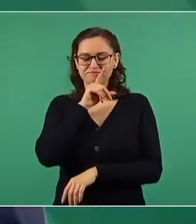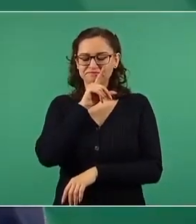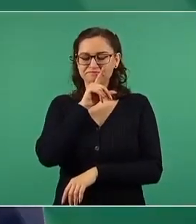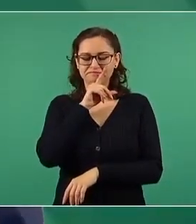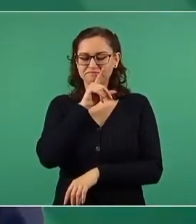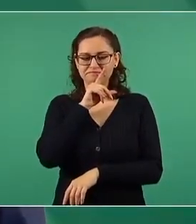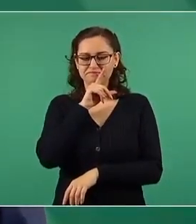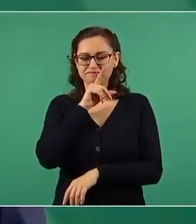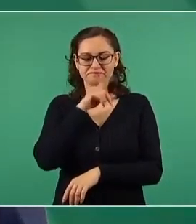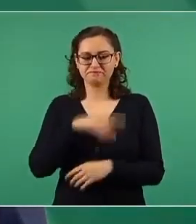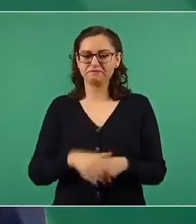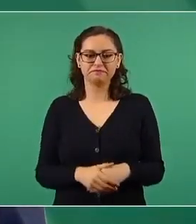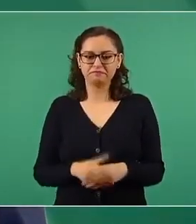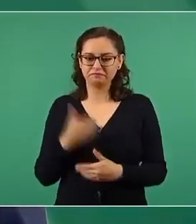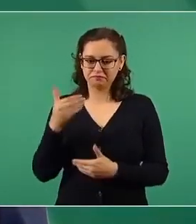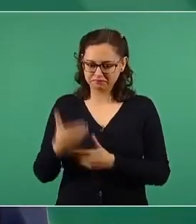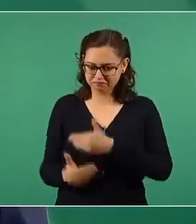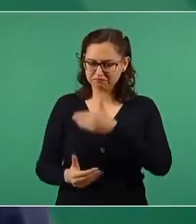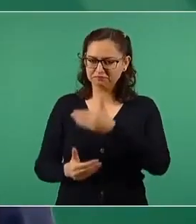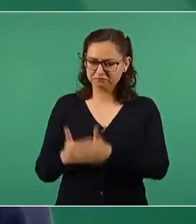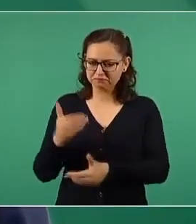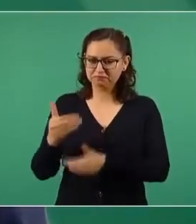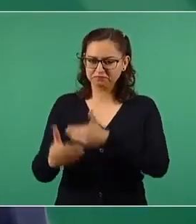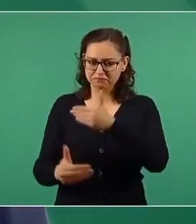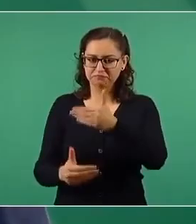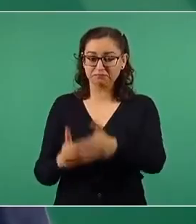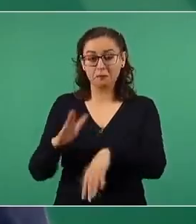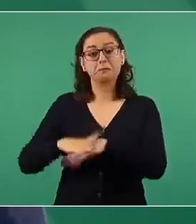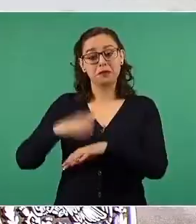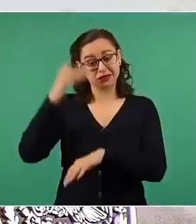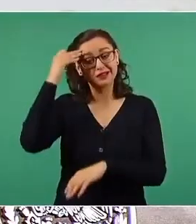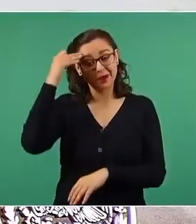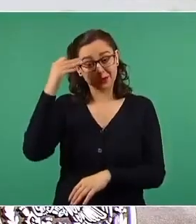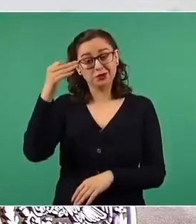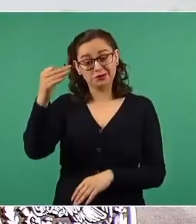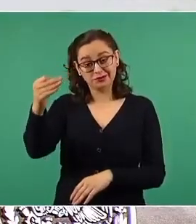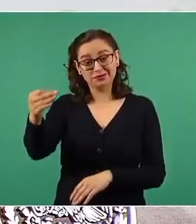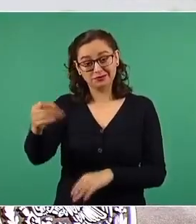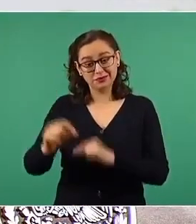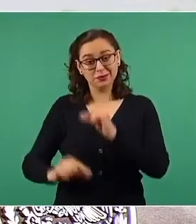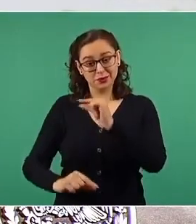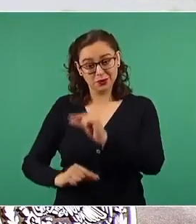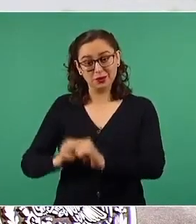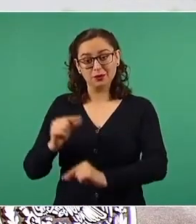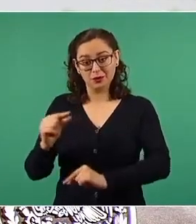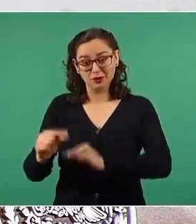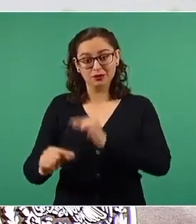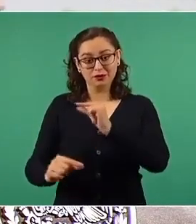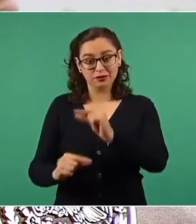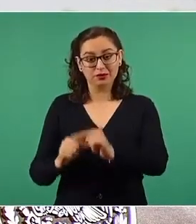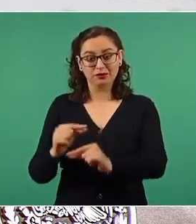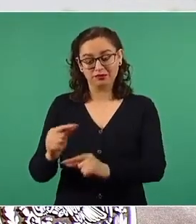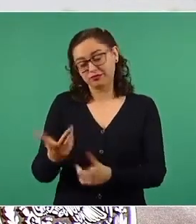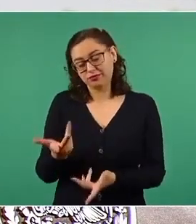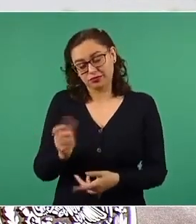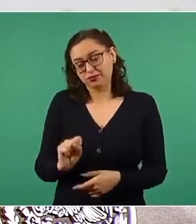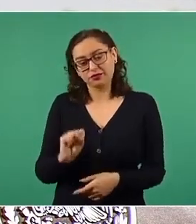y más eficaz. Lleva tiempo y desde luego que se